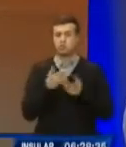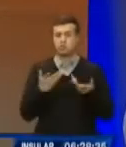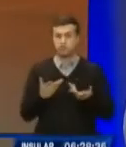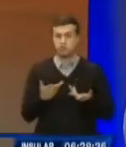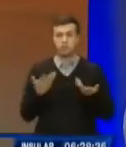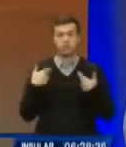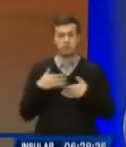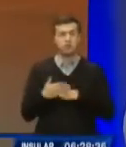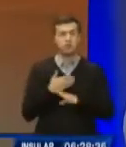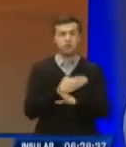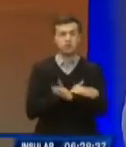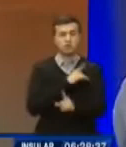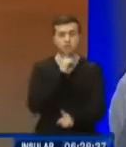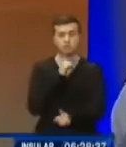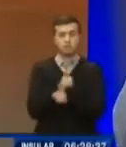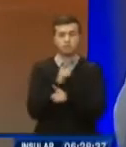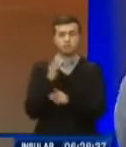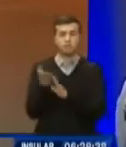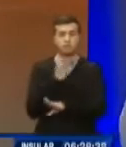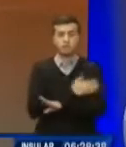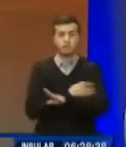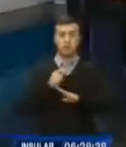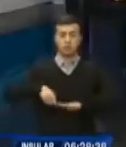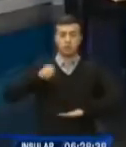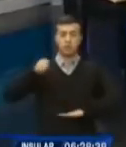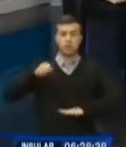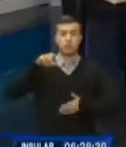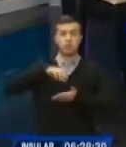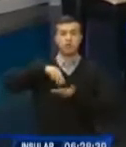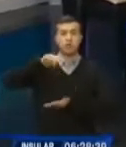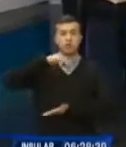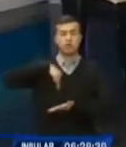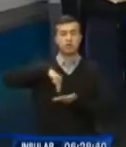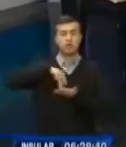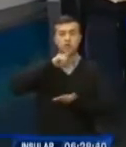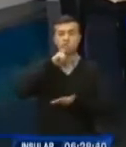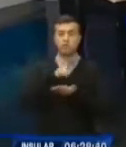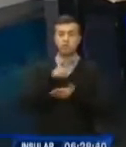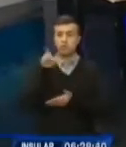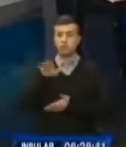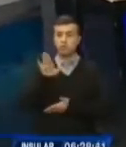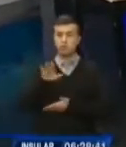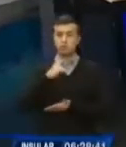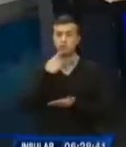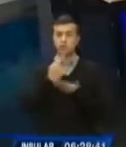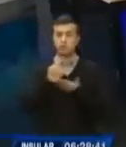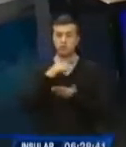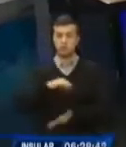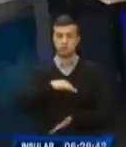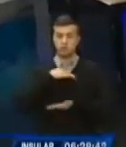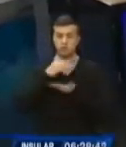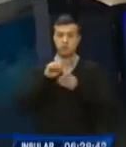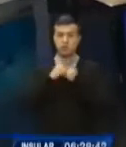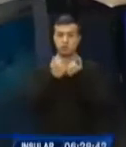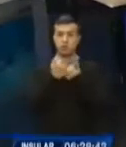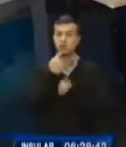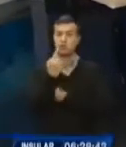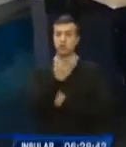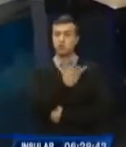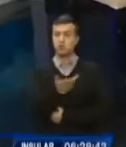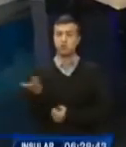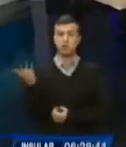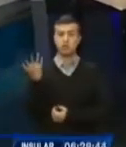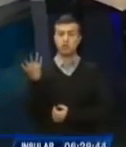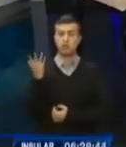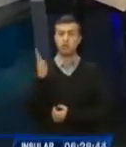después de que un juez de la provincia de manabí impugnó a los representantes a la asamblea diciendo que no